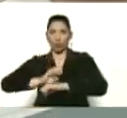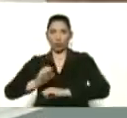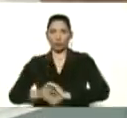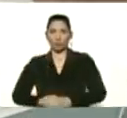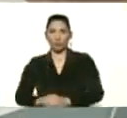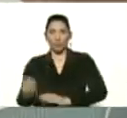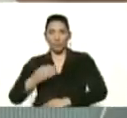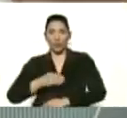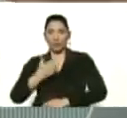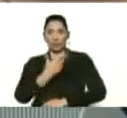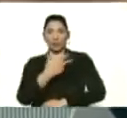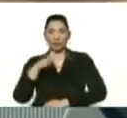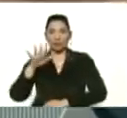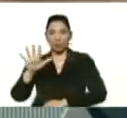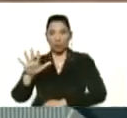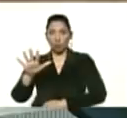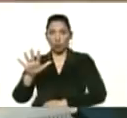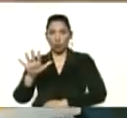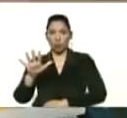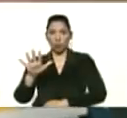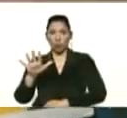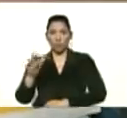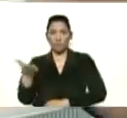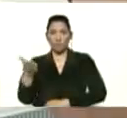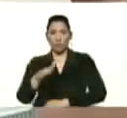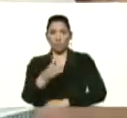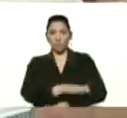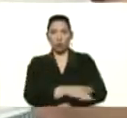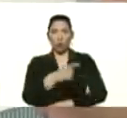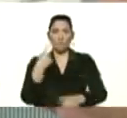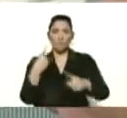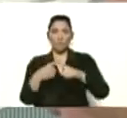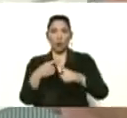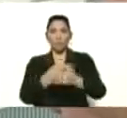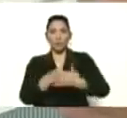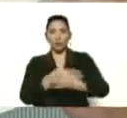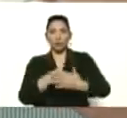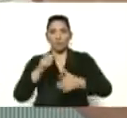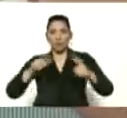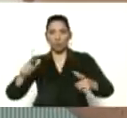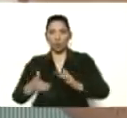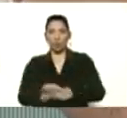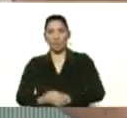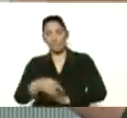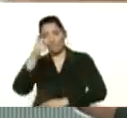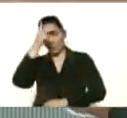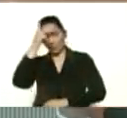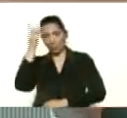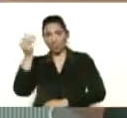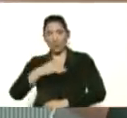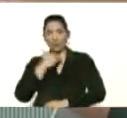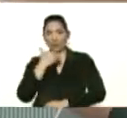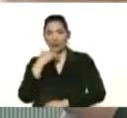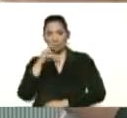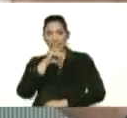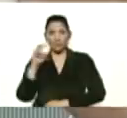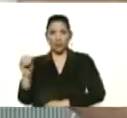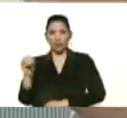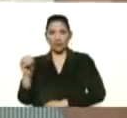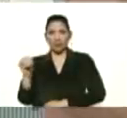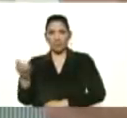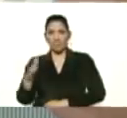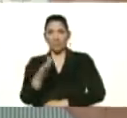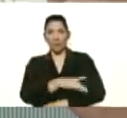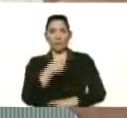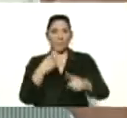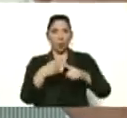con más de 35 fallecidos por millón de habitantes, Perú, con casi 20 fallecidos por